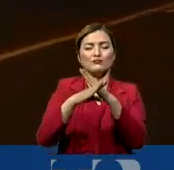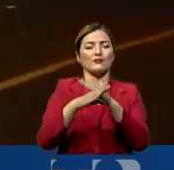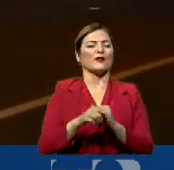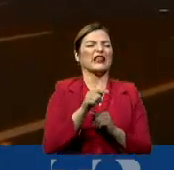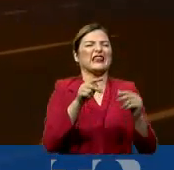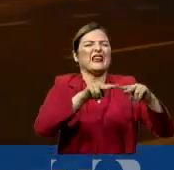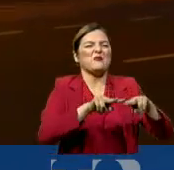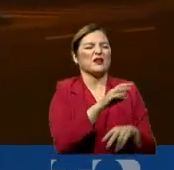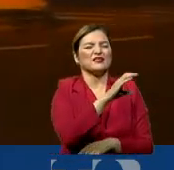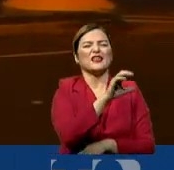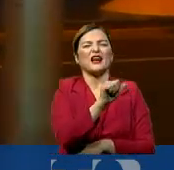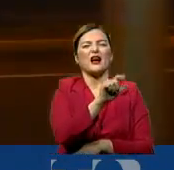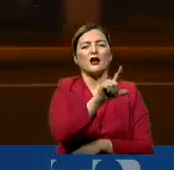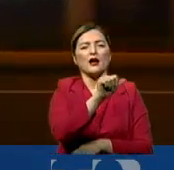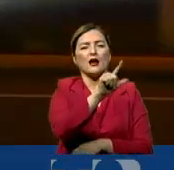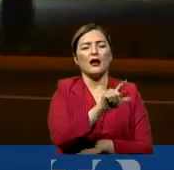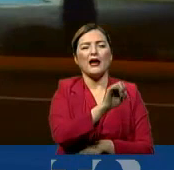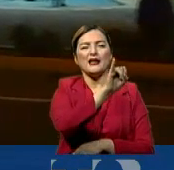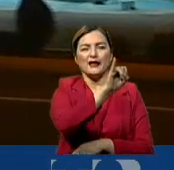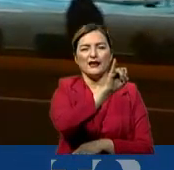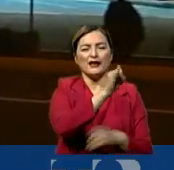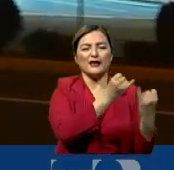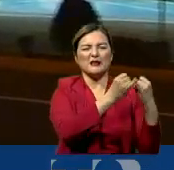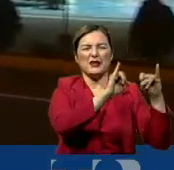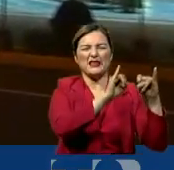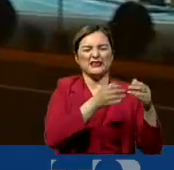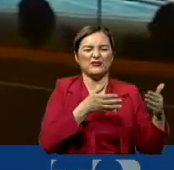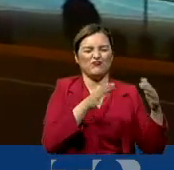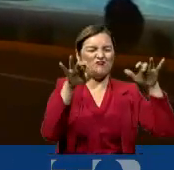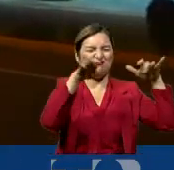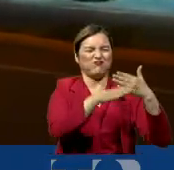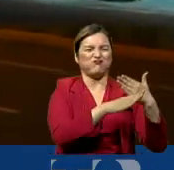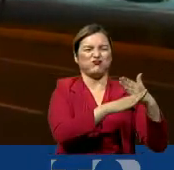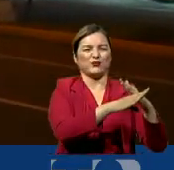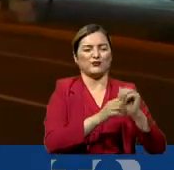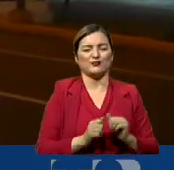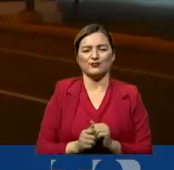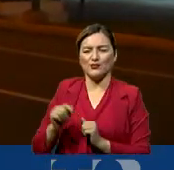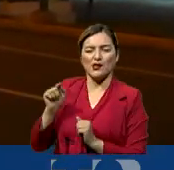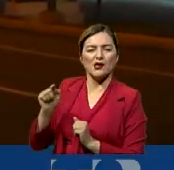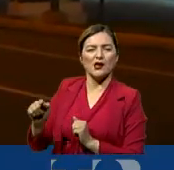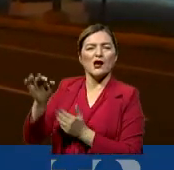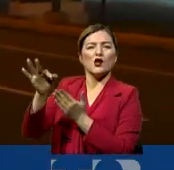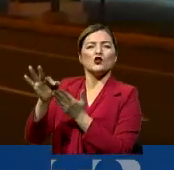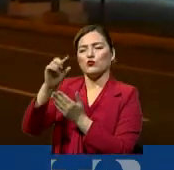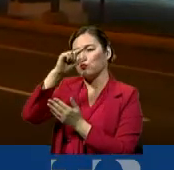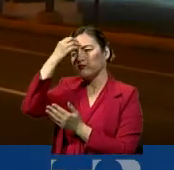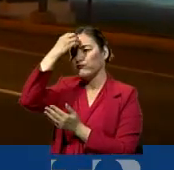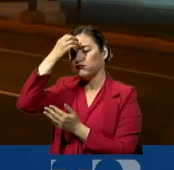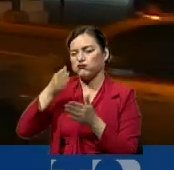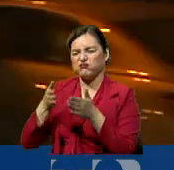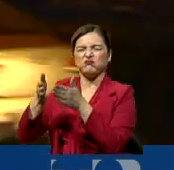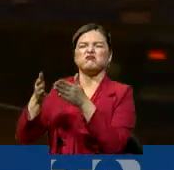la Independencia, el cantón de Rumiñahua aquí en la provincia de Pichincha, y ayer dialogábamos justamente con el